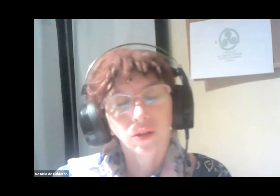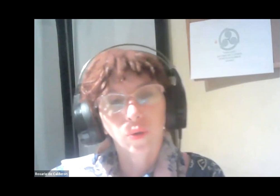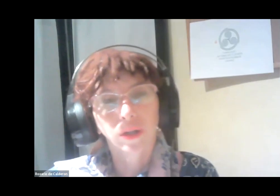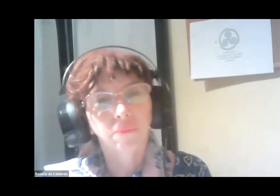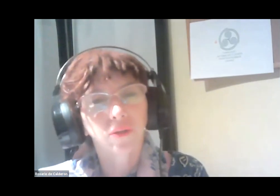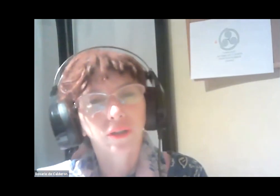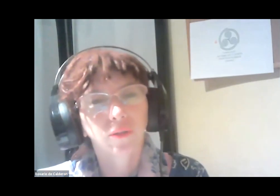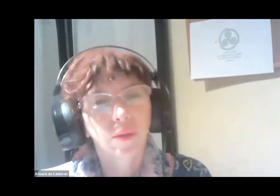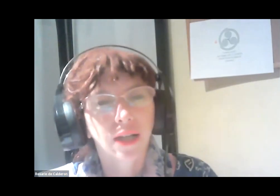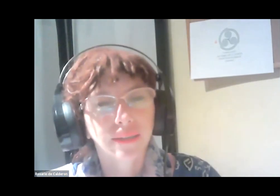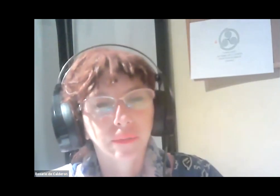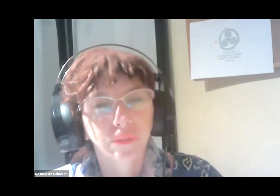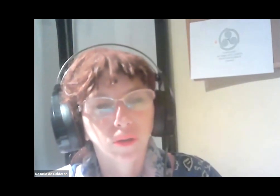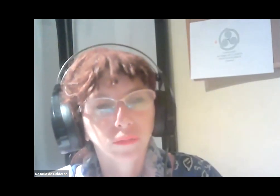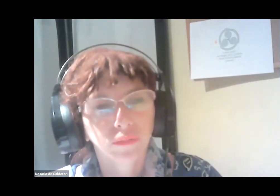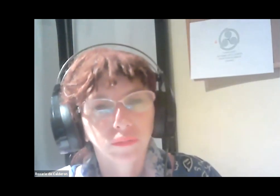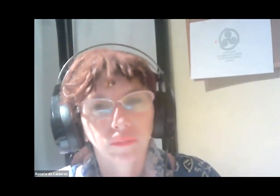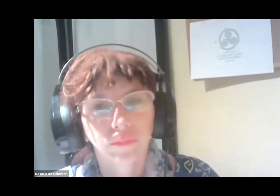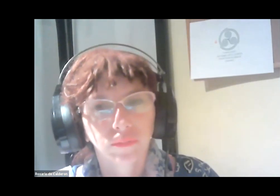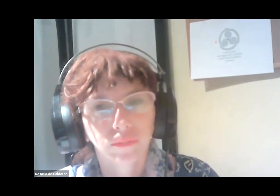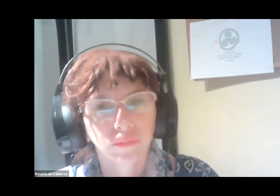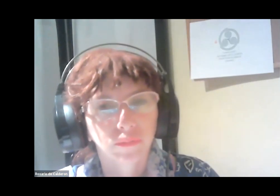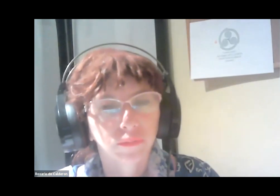creo que william no tiene una buena recepción